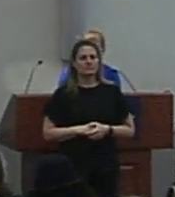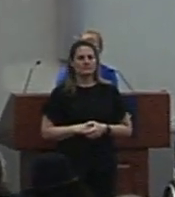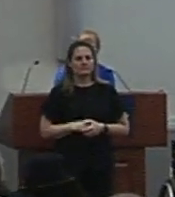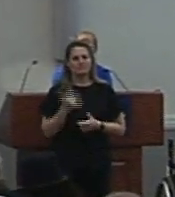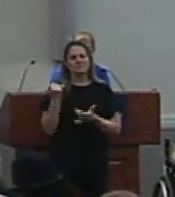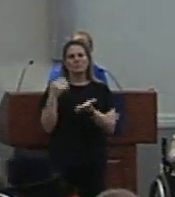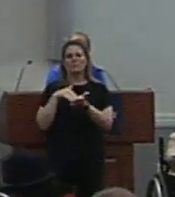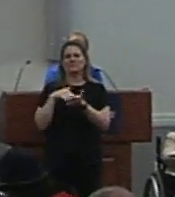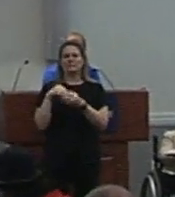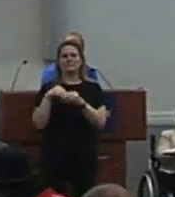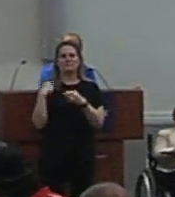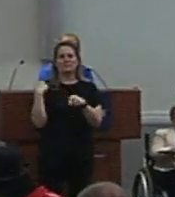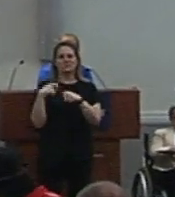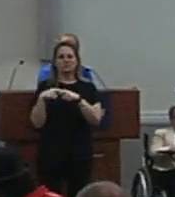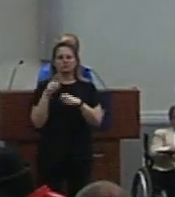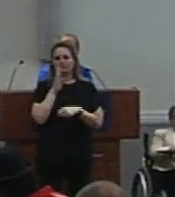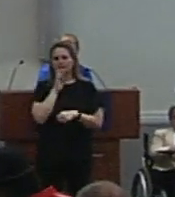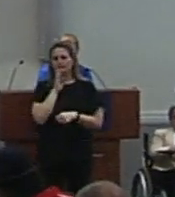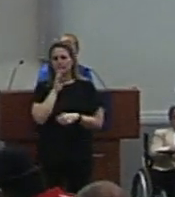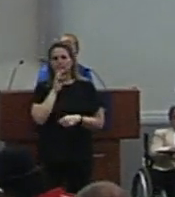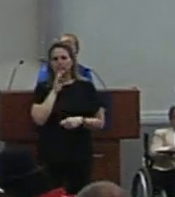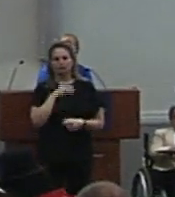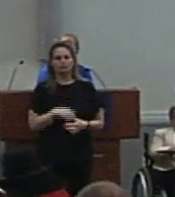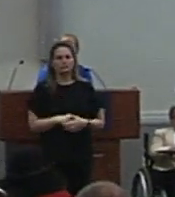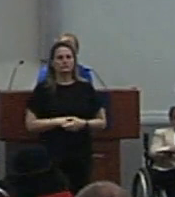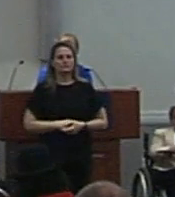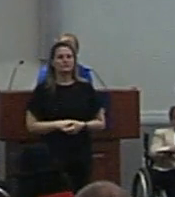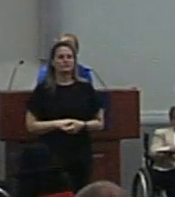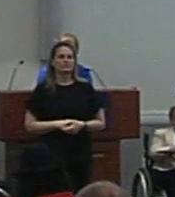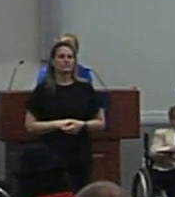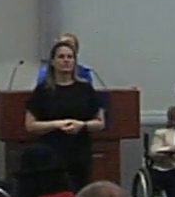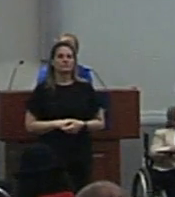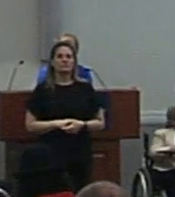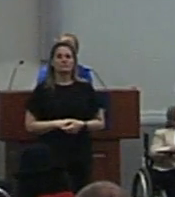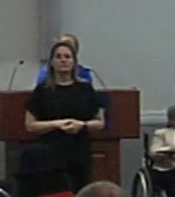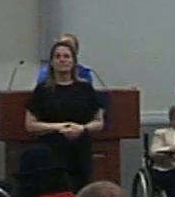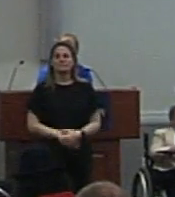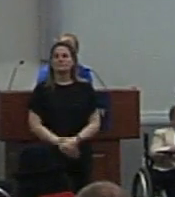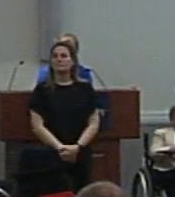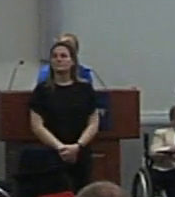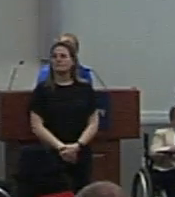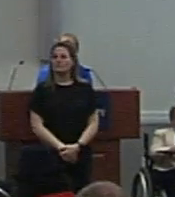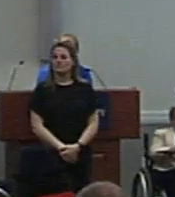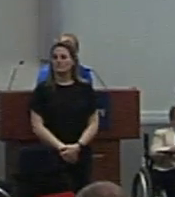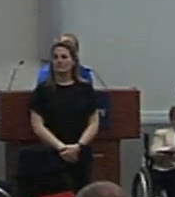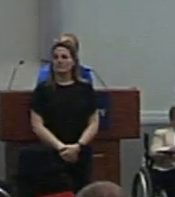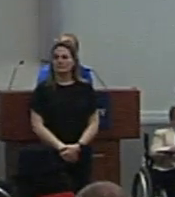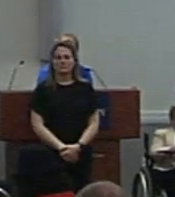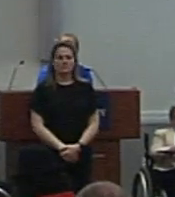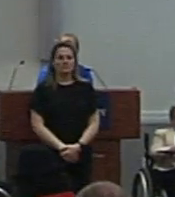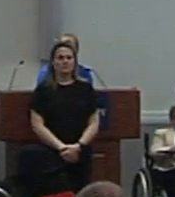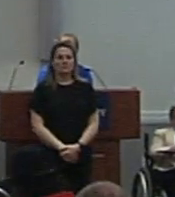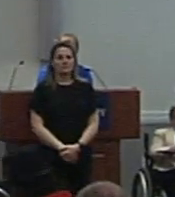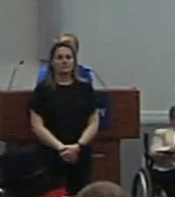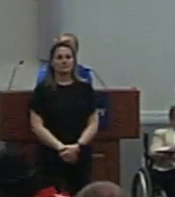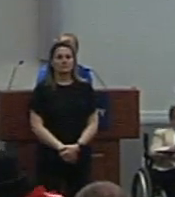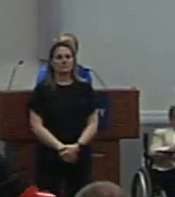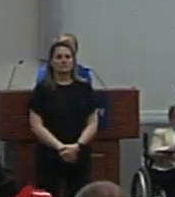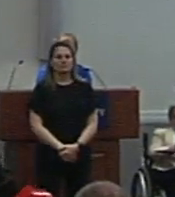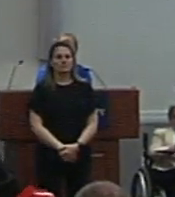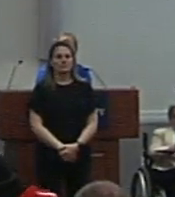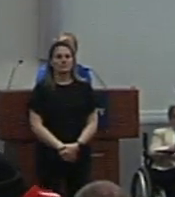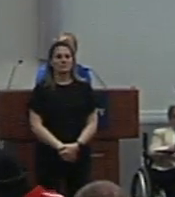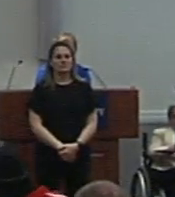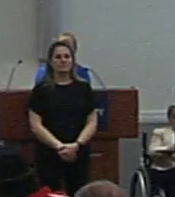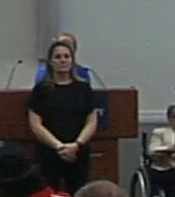de intérprete para este foro. En un momentico vamos a encender la función de interpretación, entonces ubícase